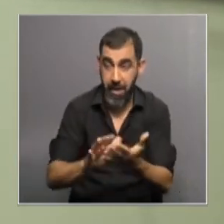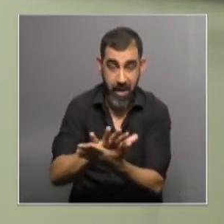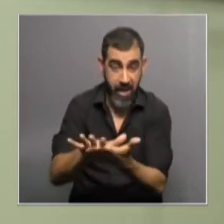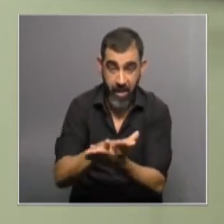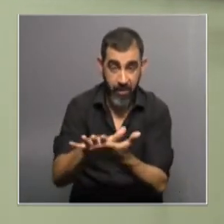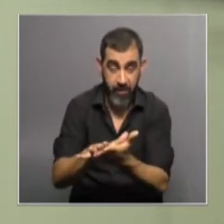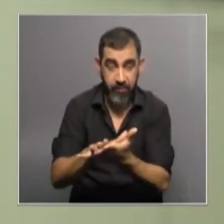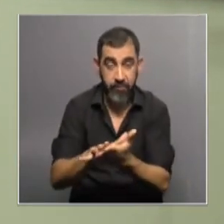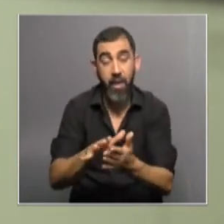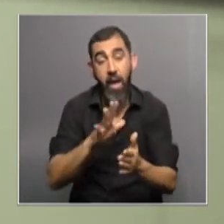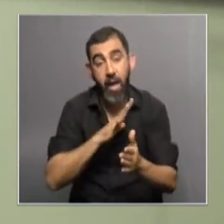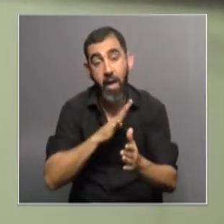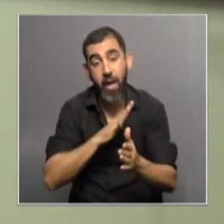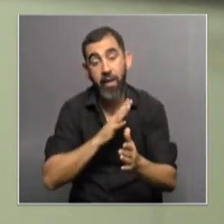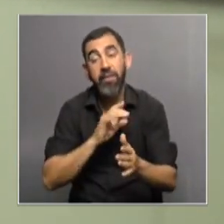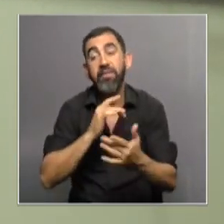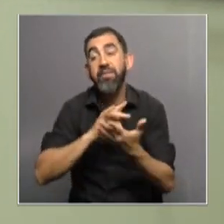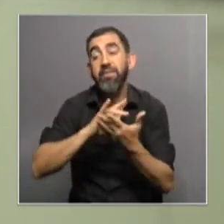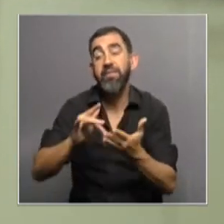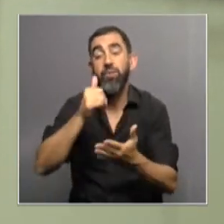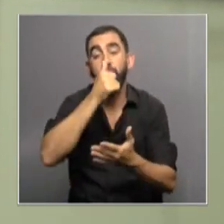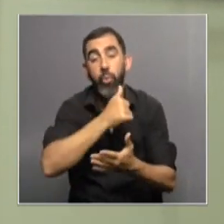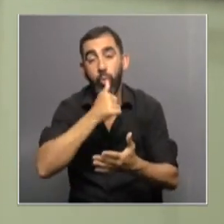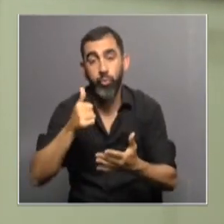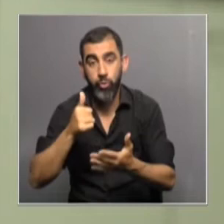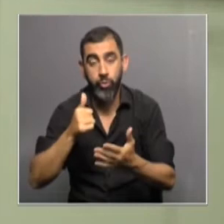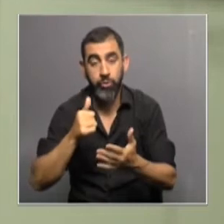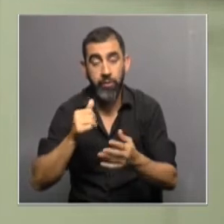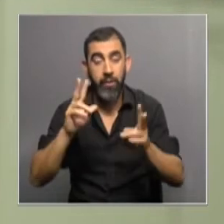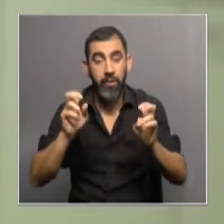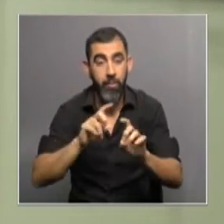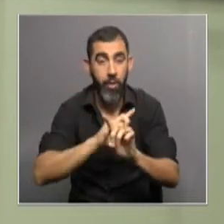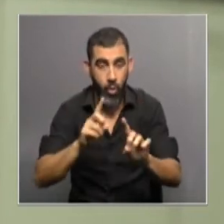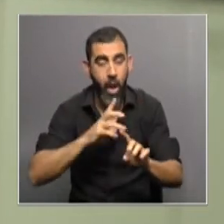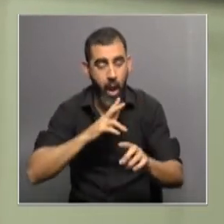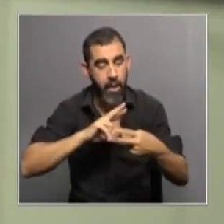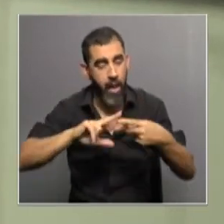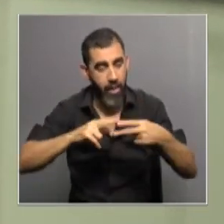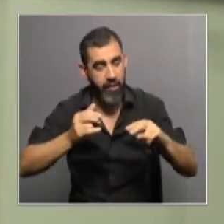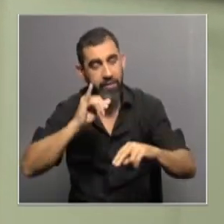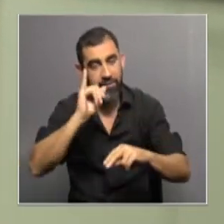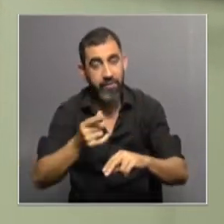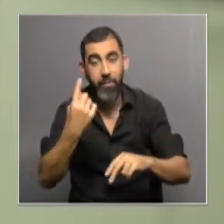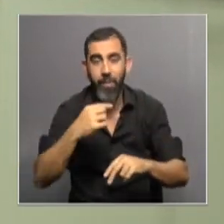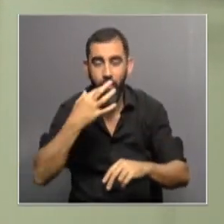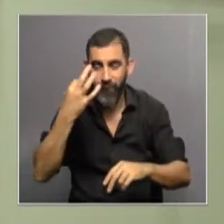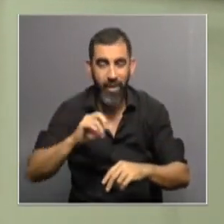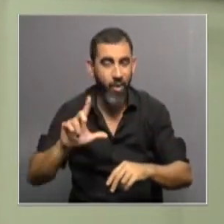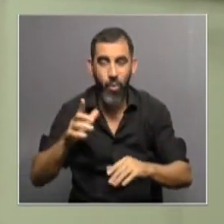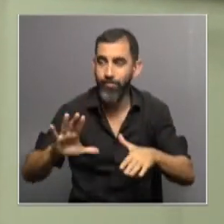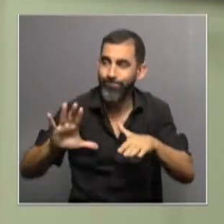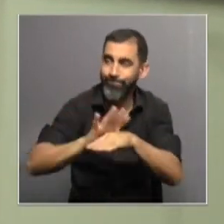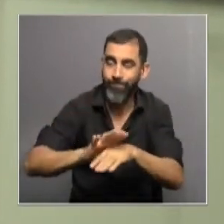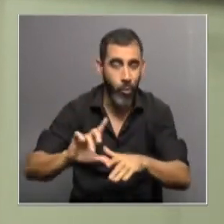pasa a quedar como un caso sin resolver un caso no resuelto no porque no se obtuvo ADN sino porque no tuvo ese ADN no tuvo un